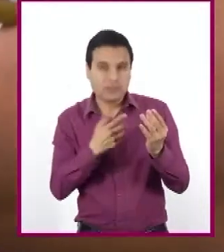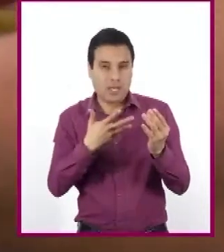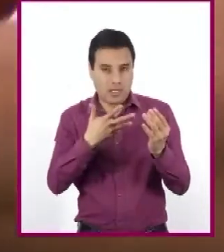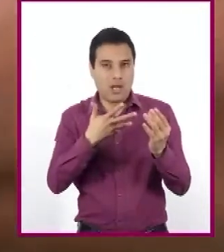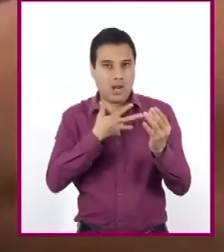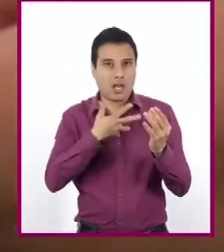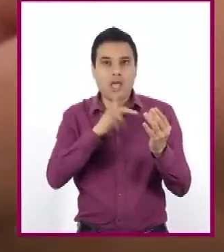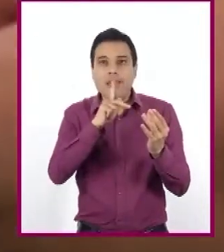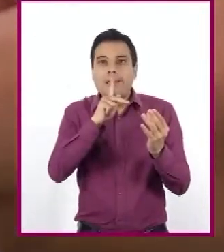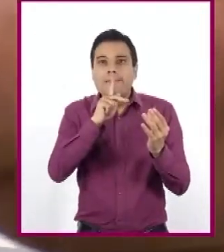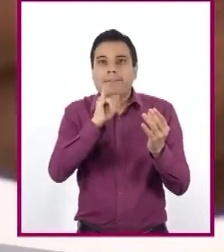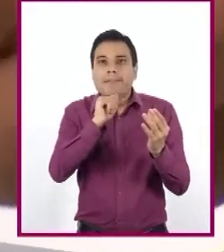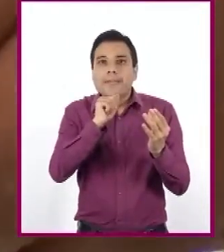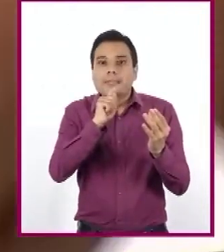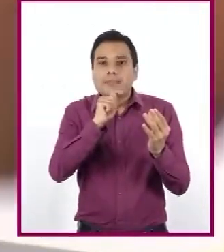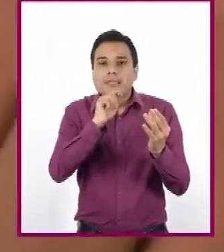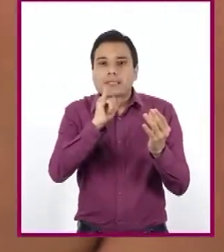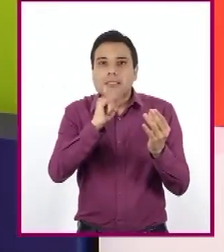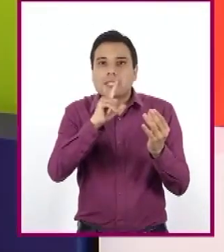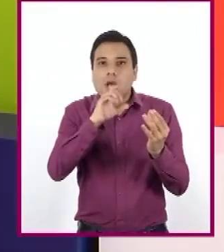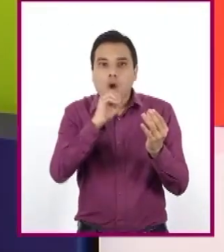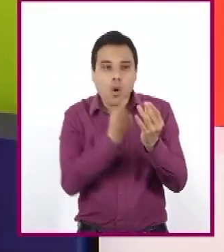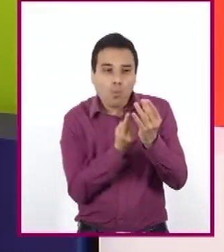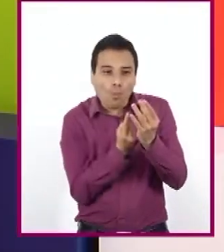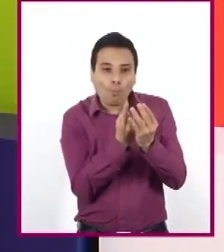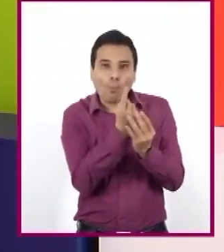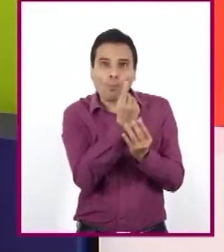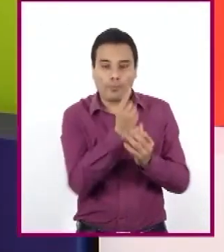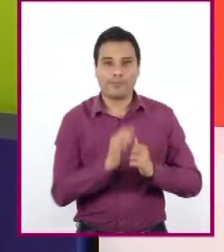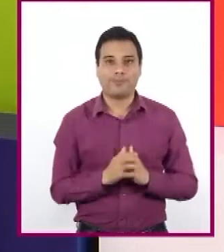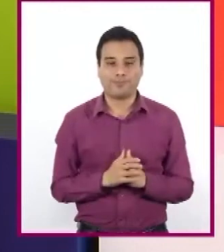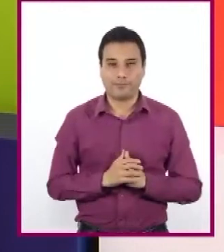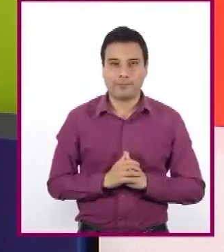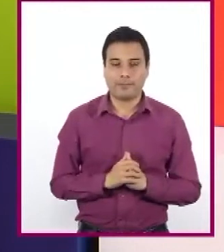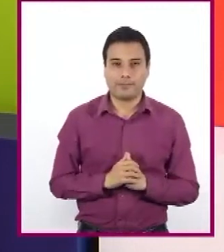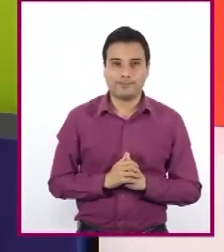el pistilo. Acá lo tengo.